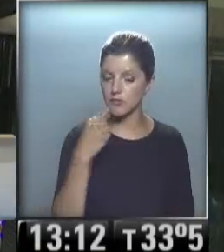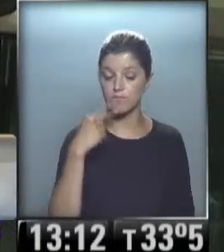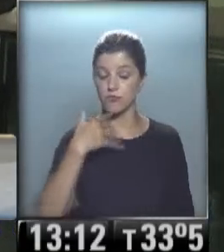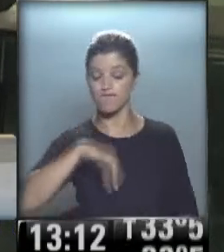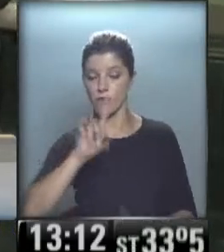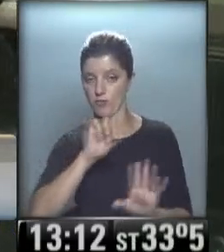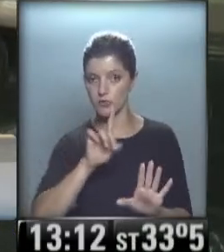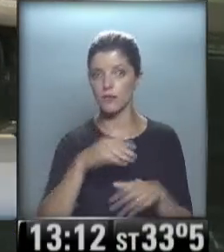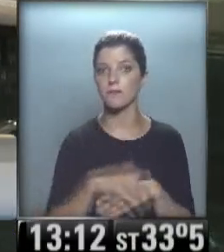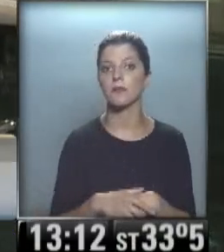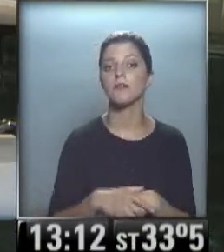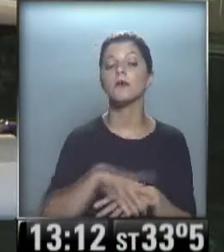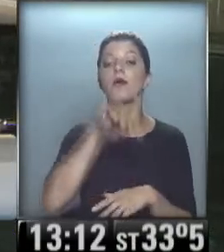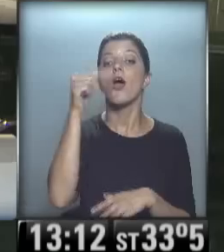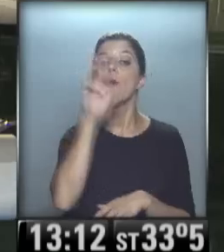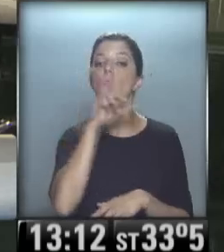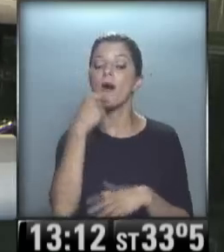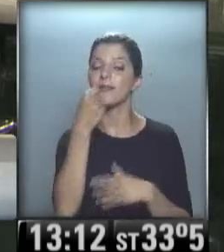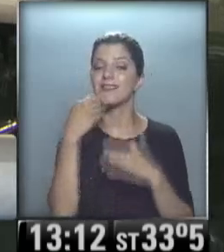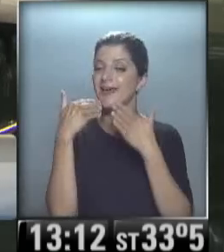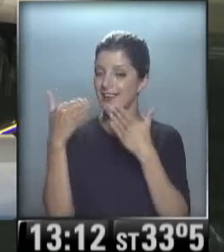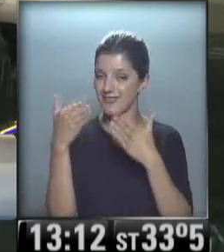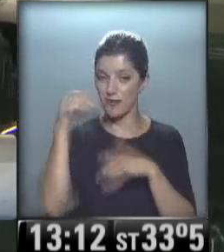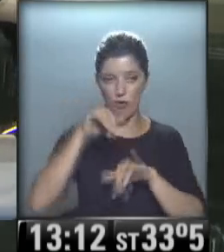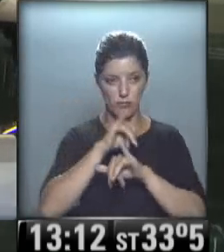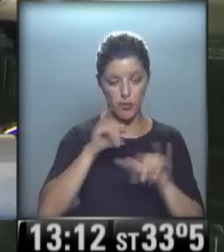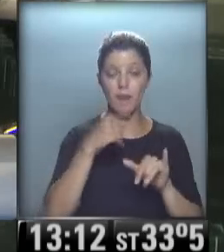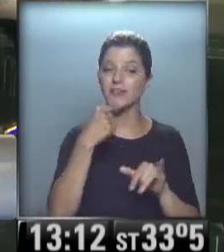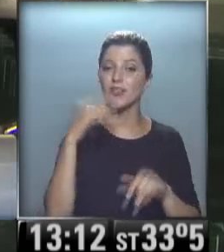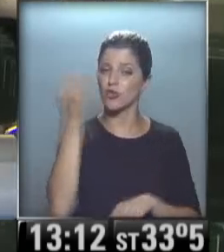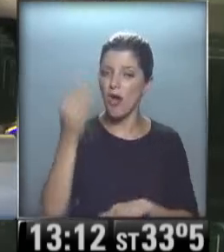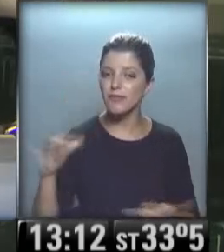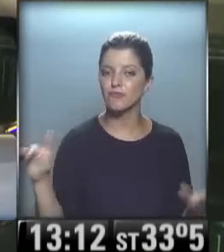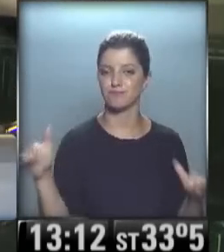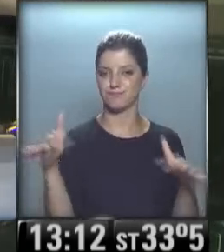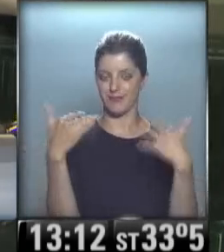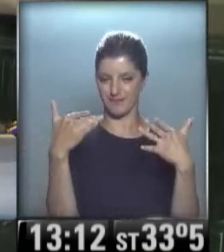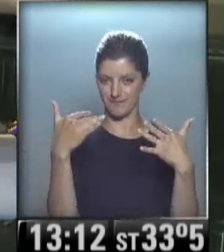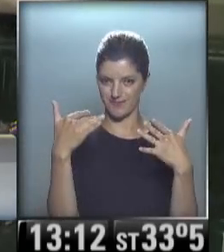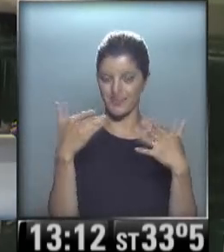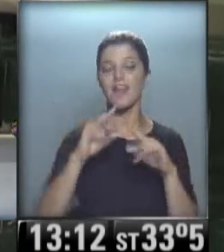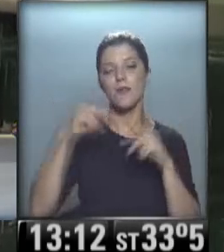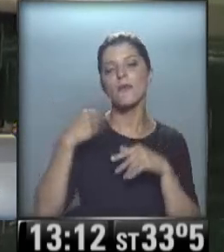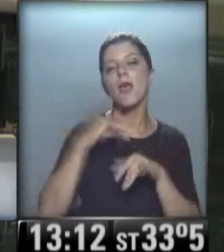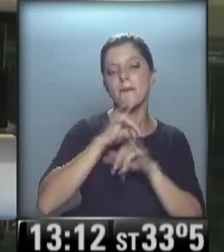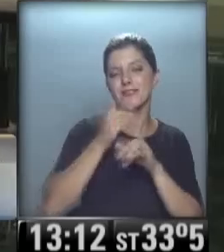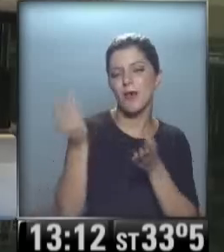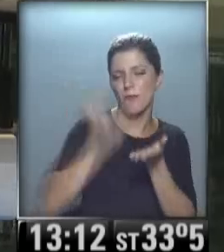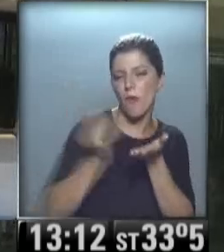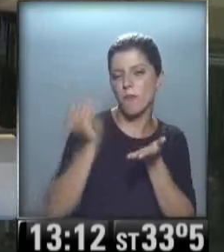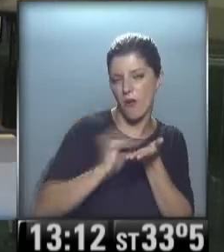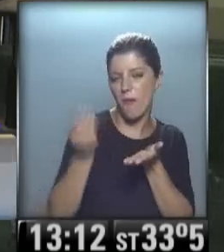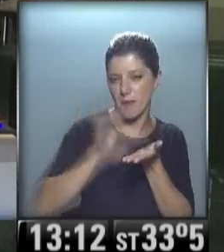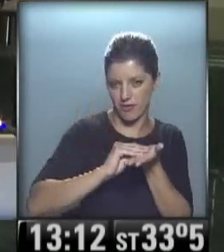refiere bueno María Angélica Gracias por el programa dice que nos Mira todos los sábados bueno tenemos muchísimos más mensajes que los vamos a ir